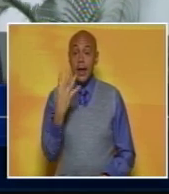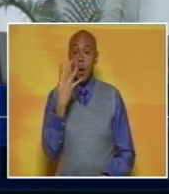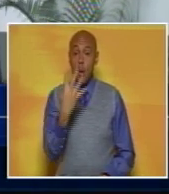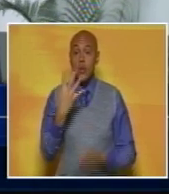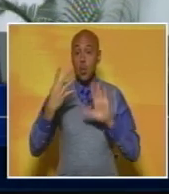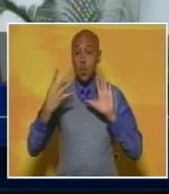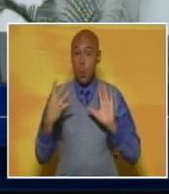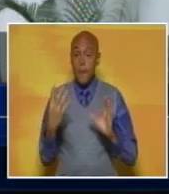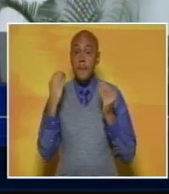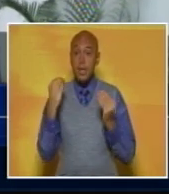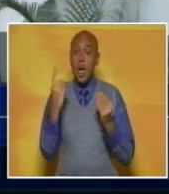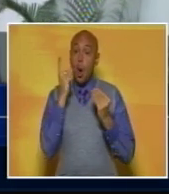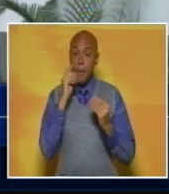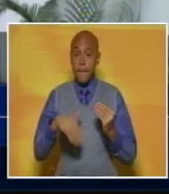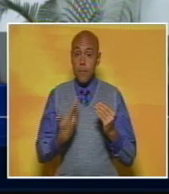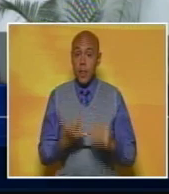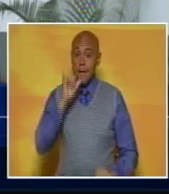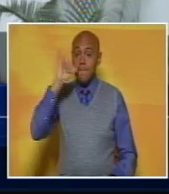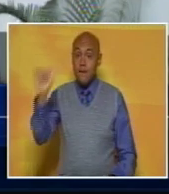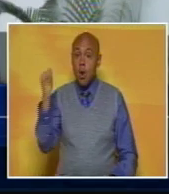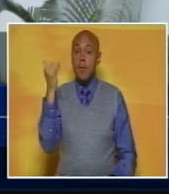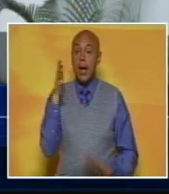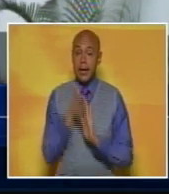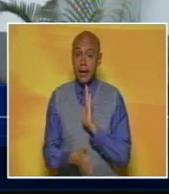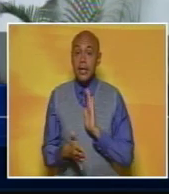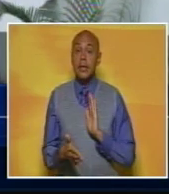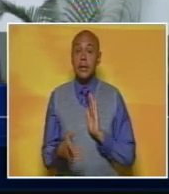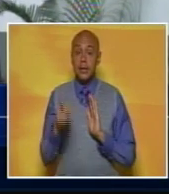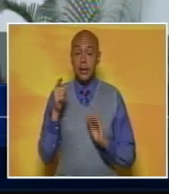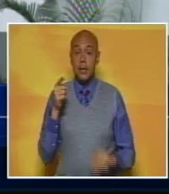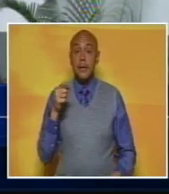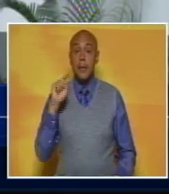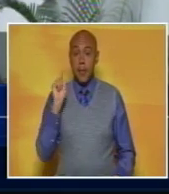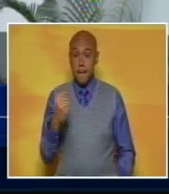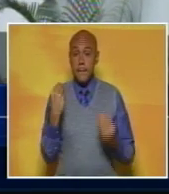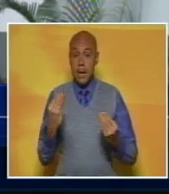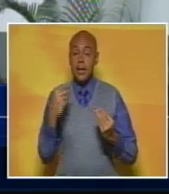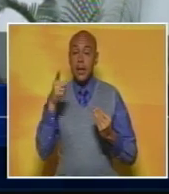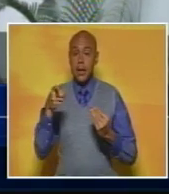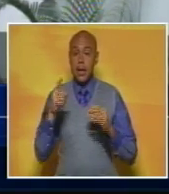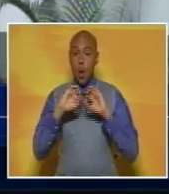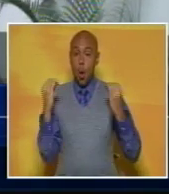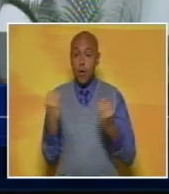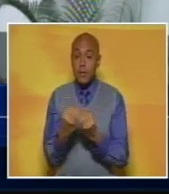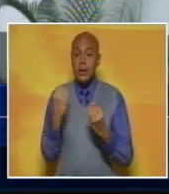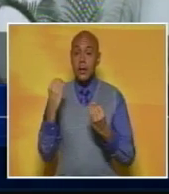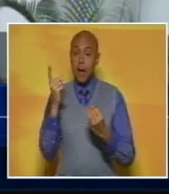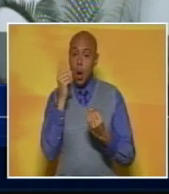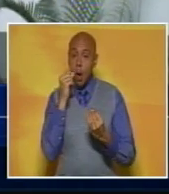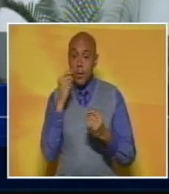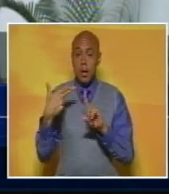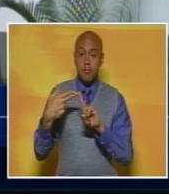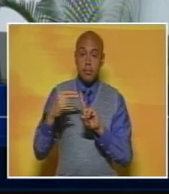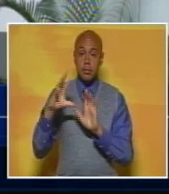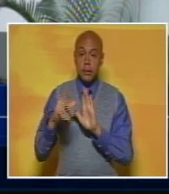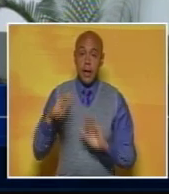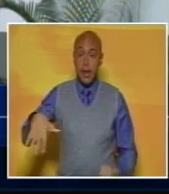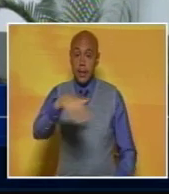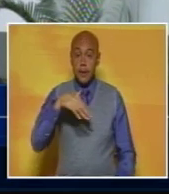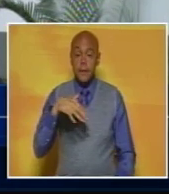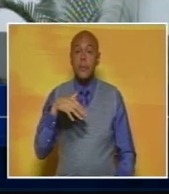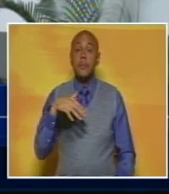0212-331-2349 para que la población pueda realizar las denuncias correspondientes ante la Oficina de Delito Menor de este organismo